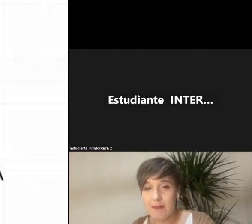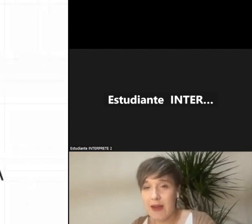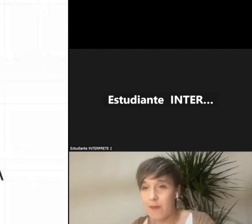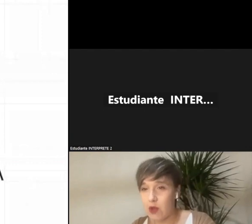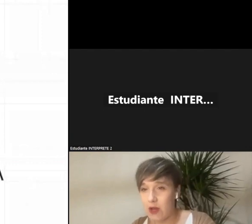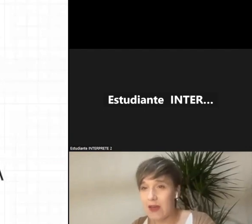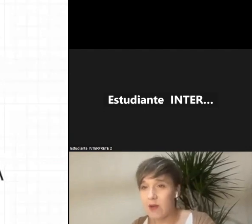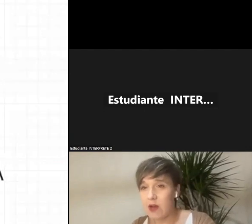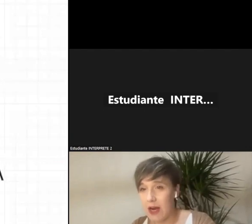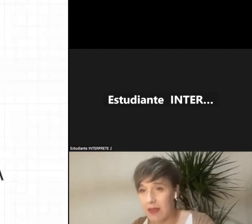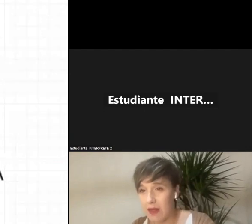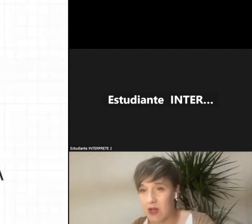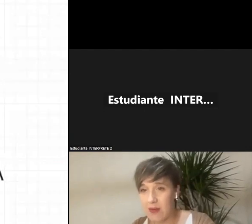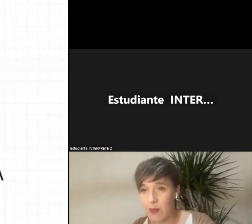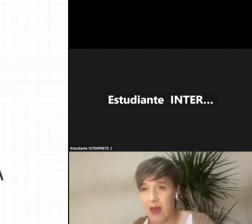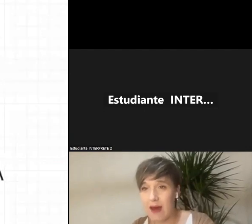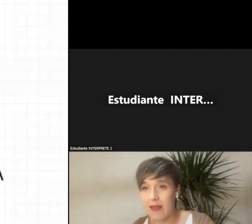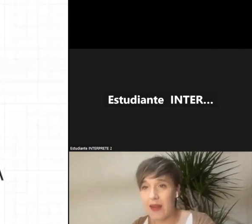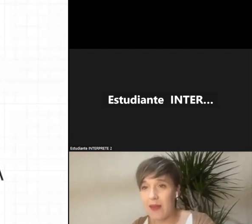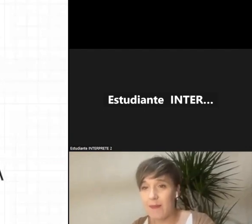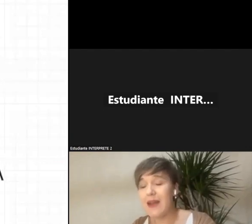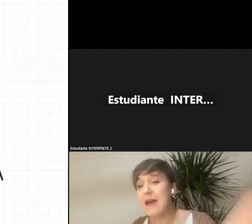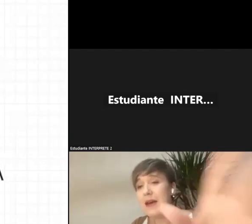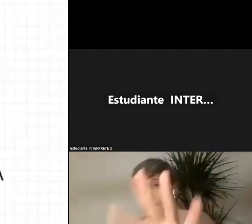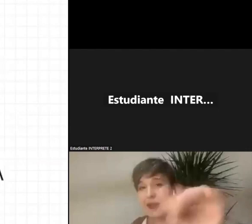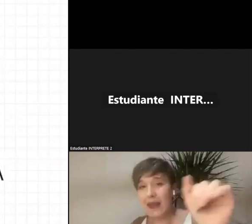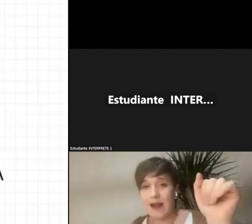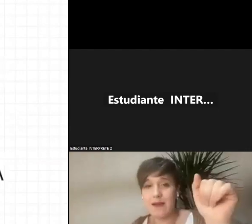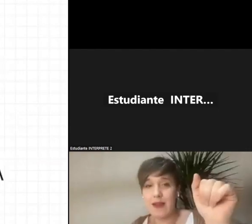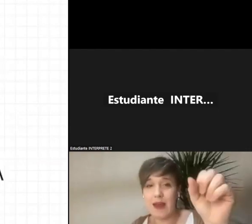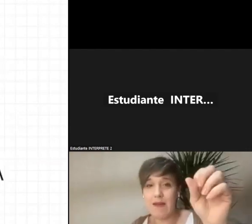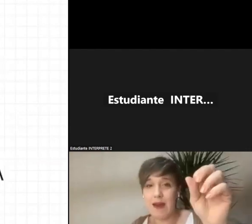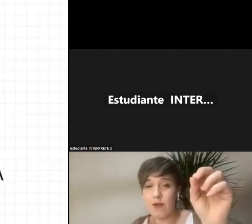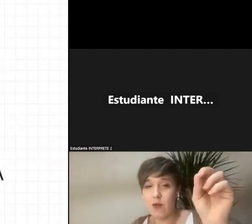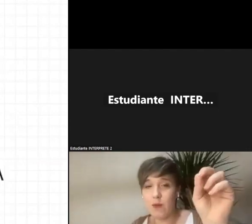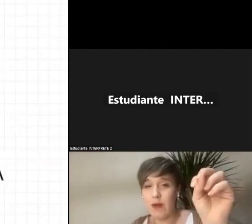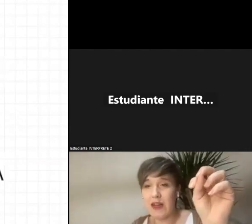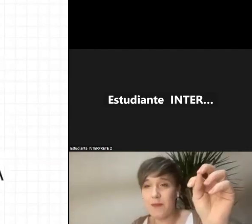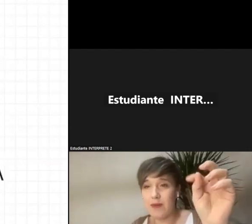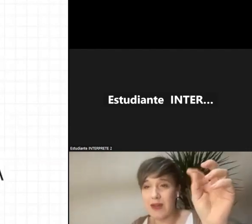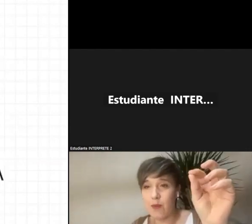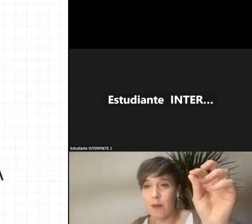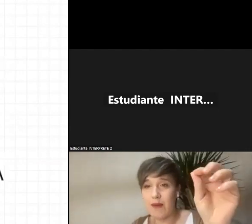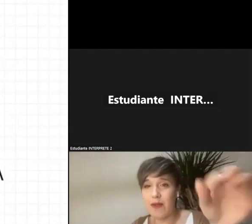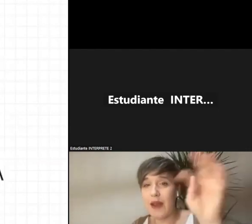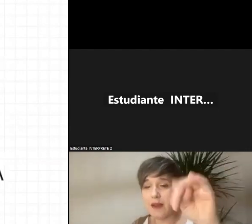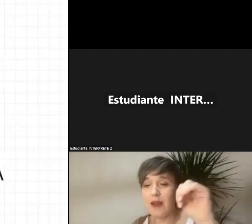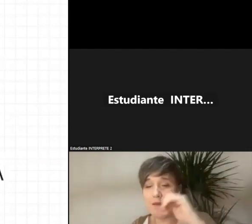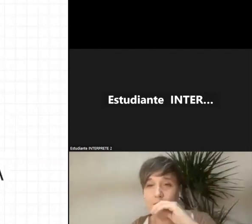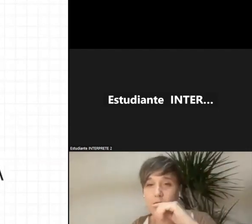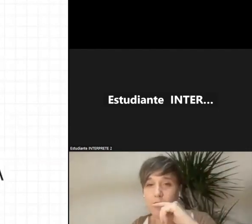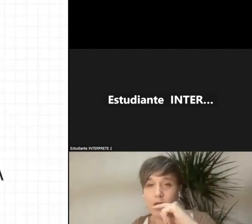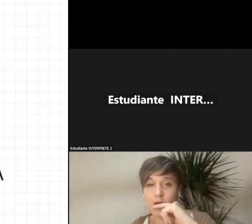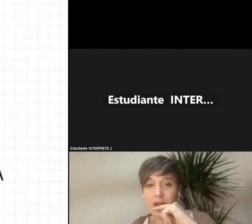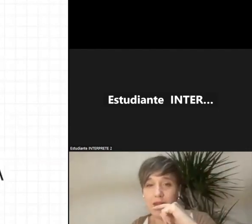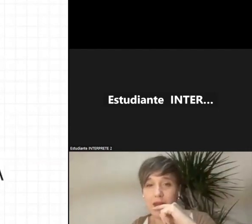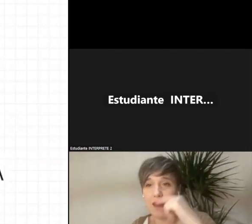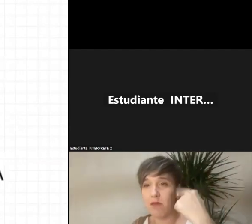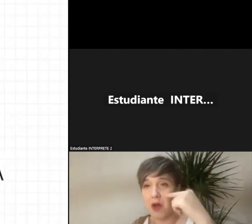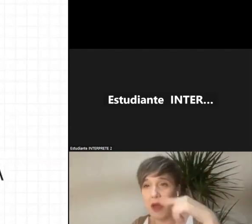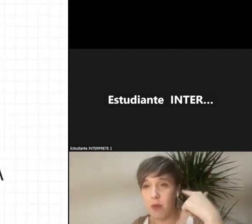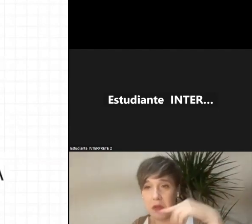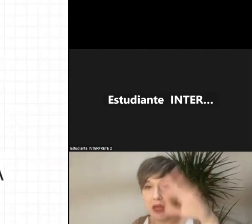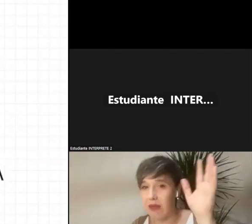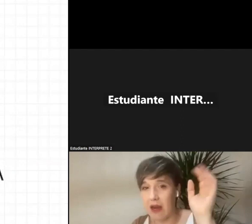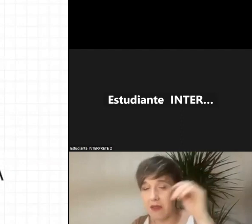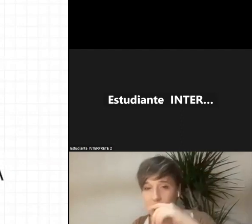sobre el tema de la hipotonía, sobre los ejercicios que se podían hacer y demás. Más adelante hablaremos un poco de las pautas que pueden beneficiar y podemos hacer